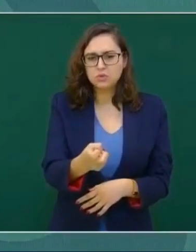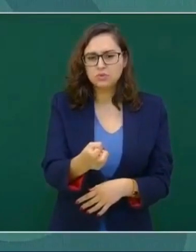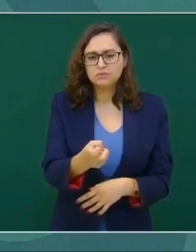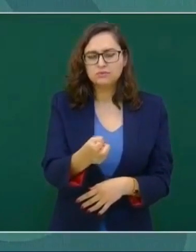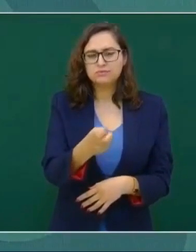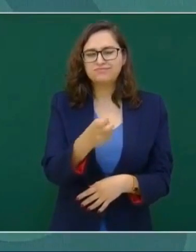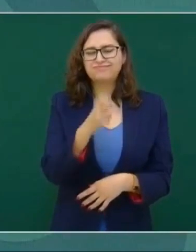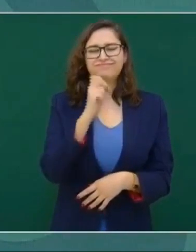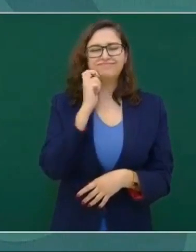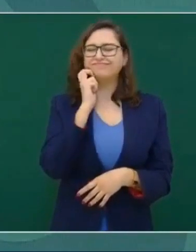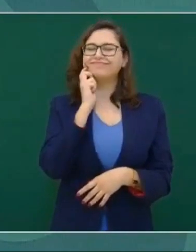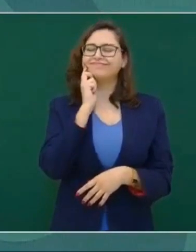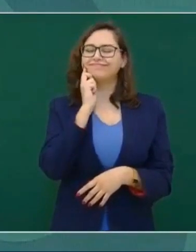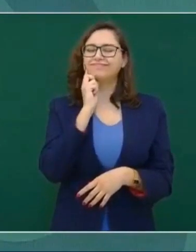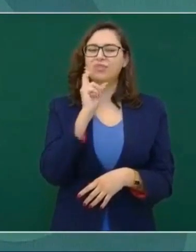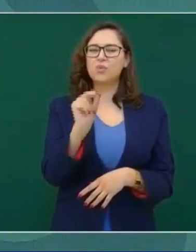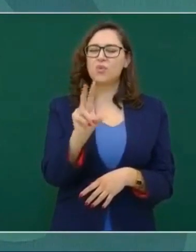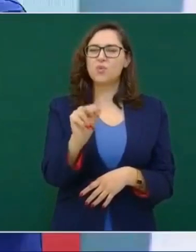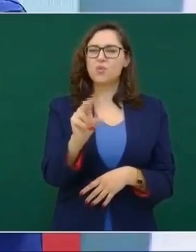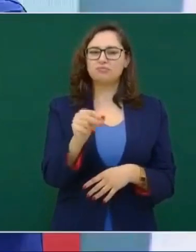No son nada más ellos,